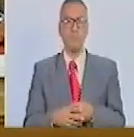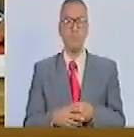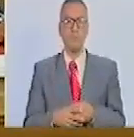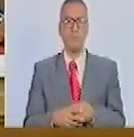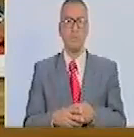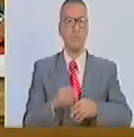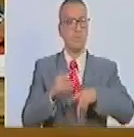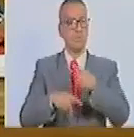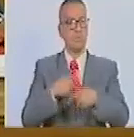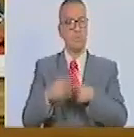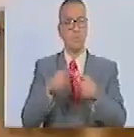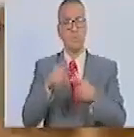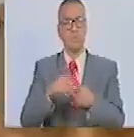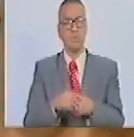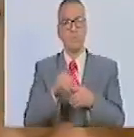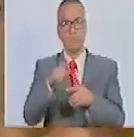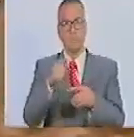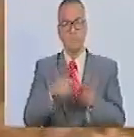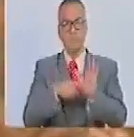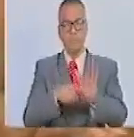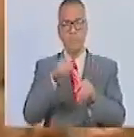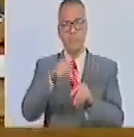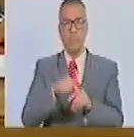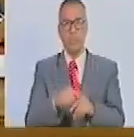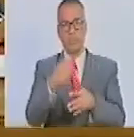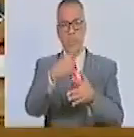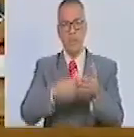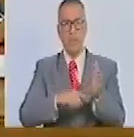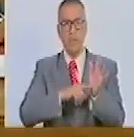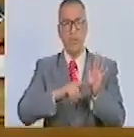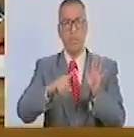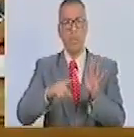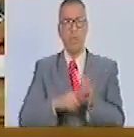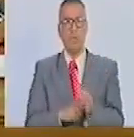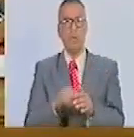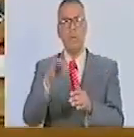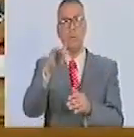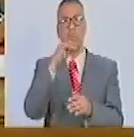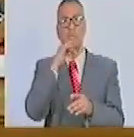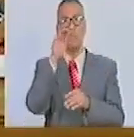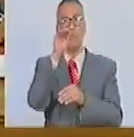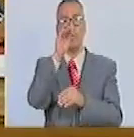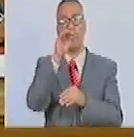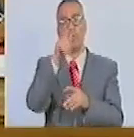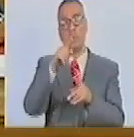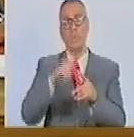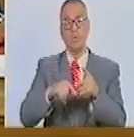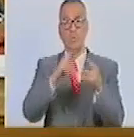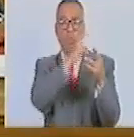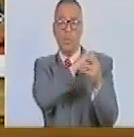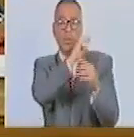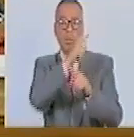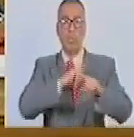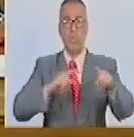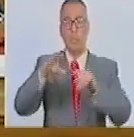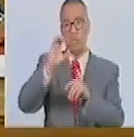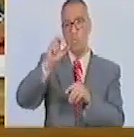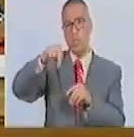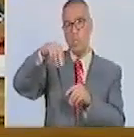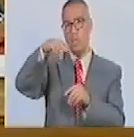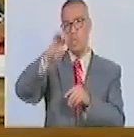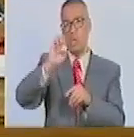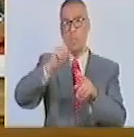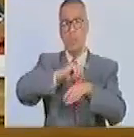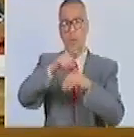se está desarrollando para presentar finalmente la lista de los futuros rectores y rectoras del CNE ante